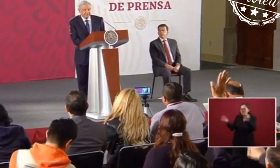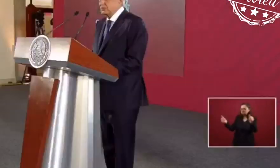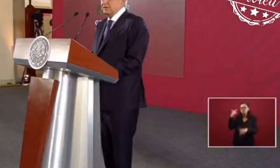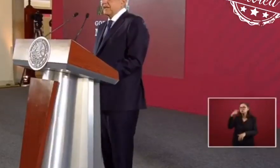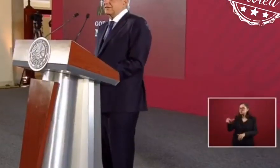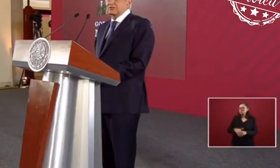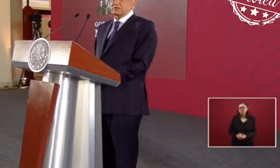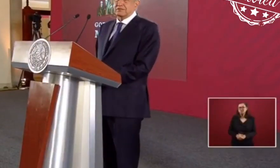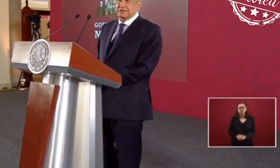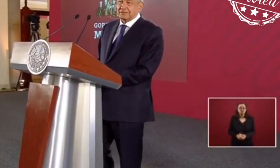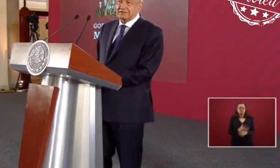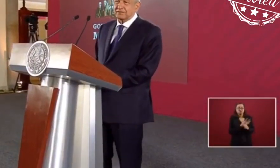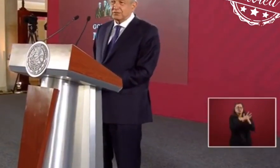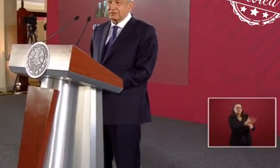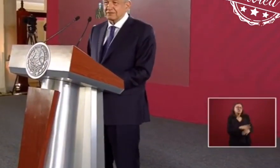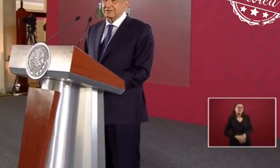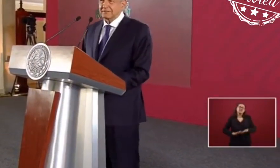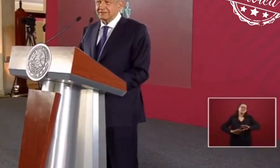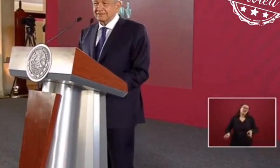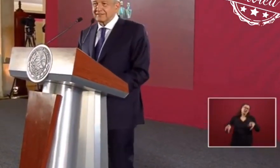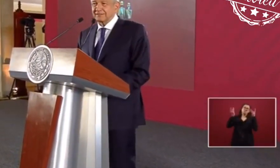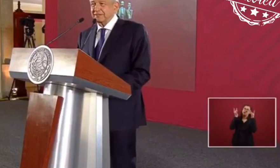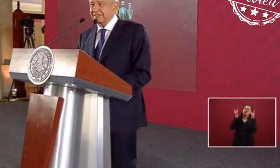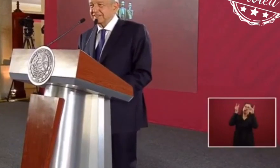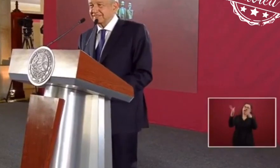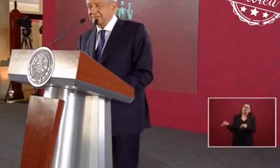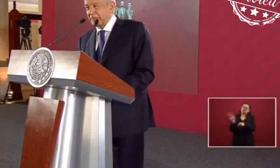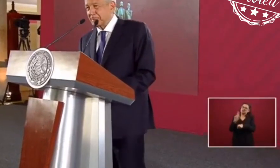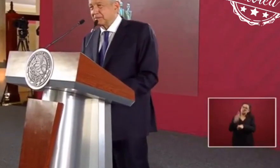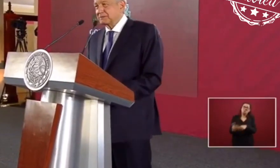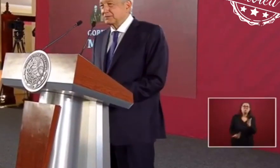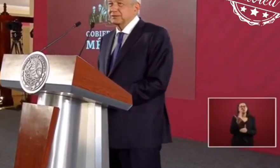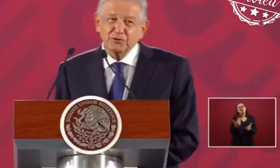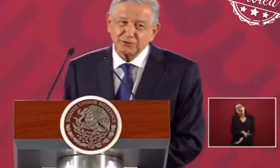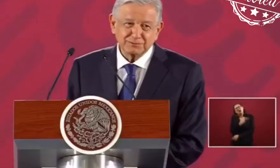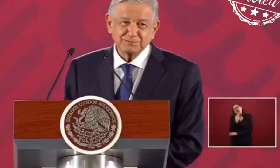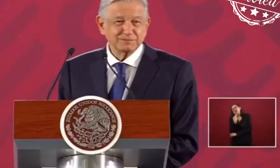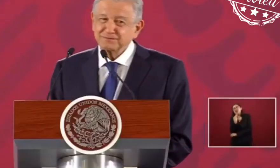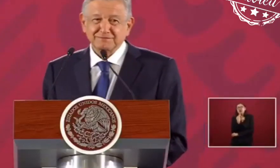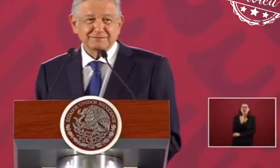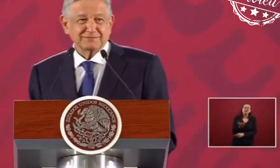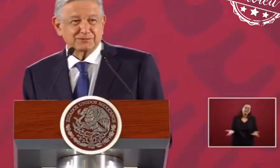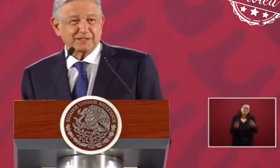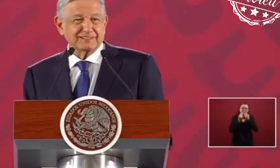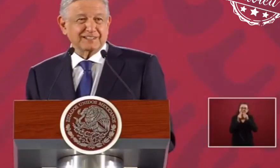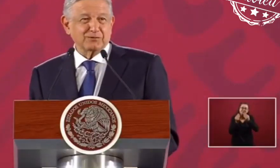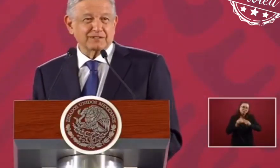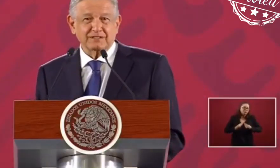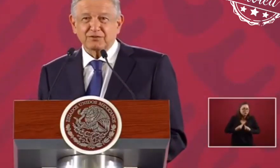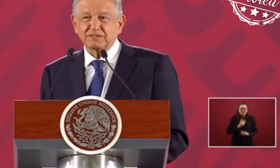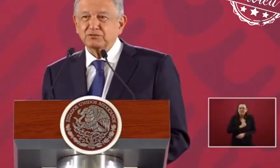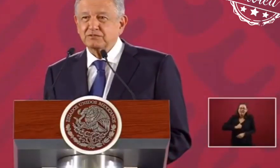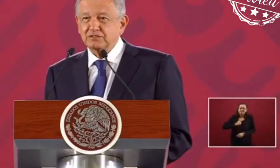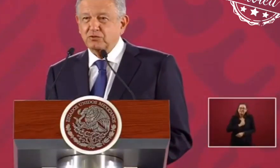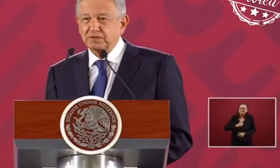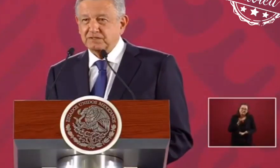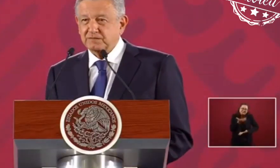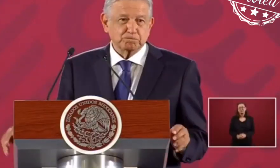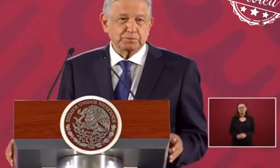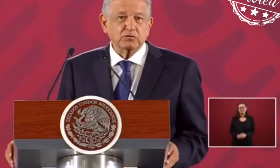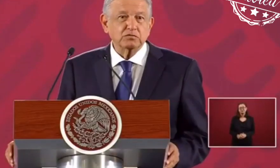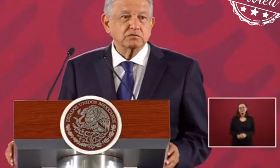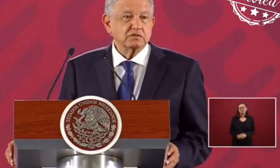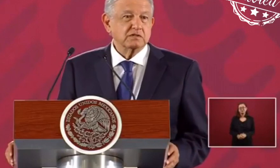Dicen ya, estoy harto del sermón de las mañaneras. Pues ni modo, nos van a tener que aguantar. Ofrecemos